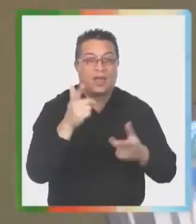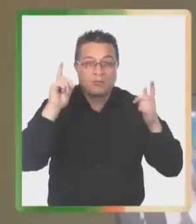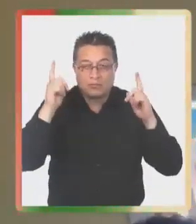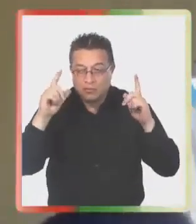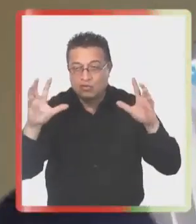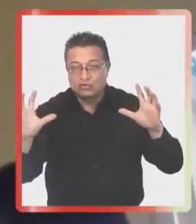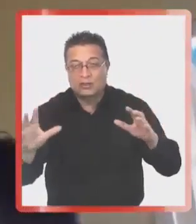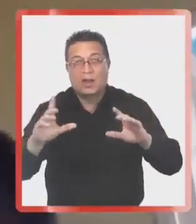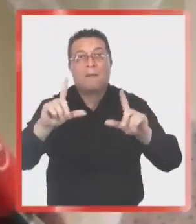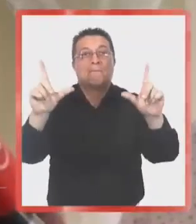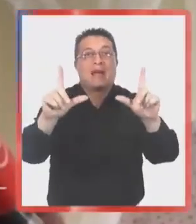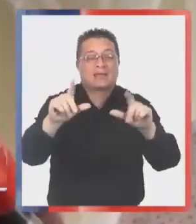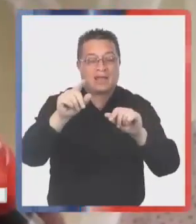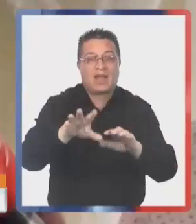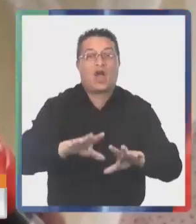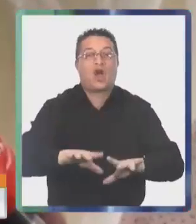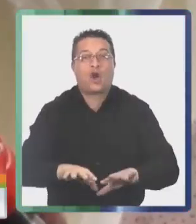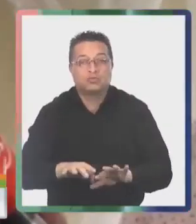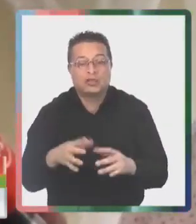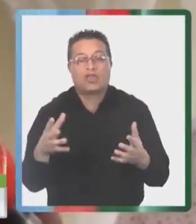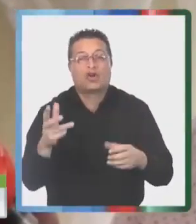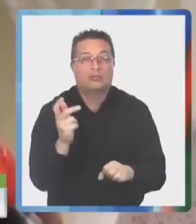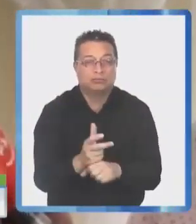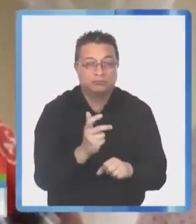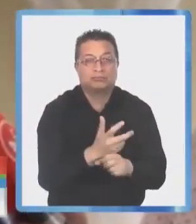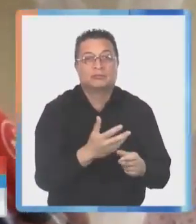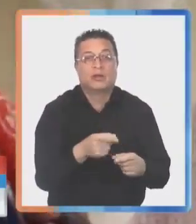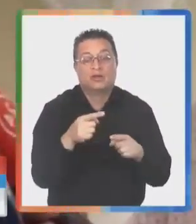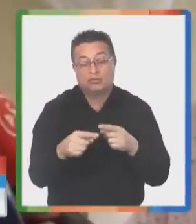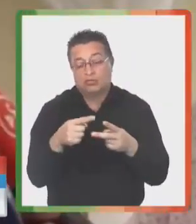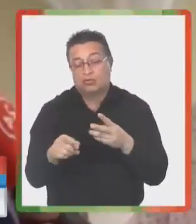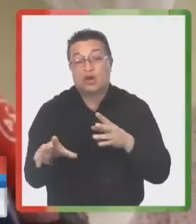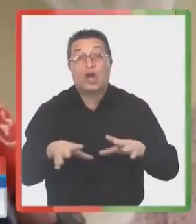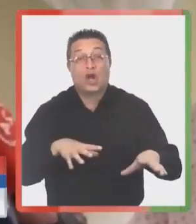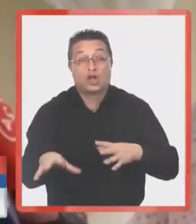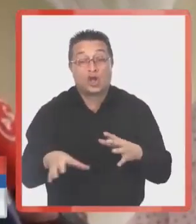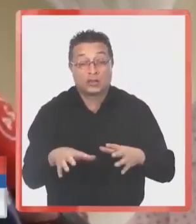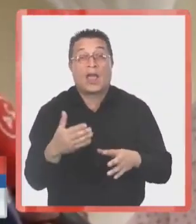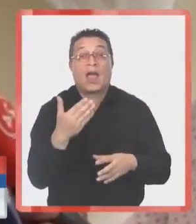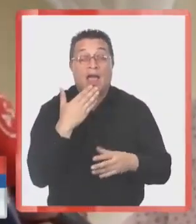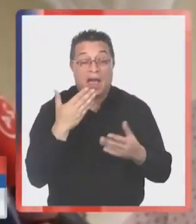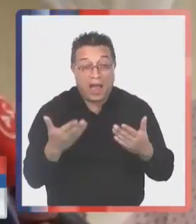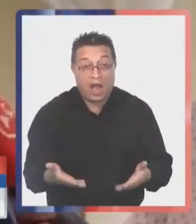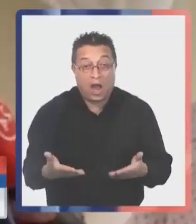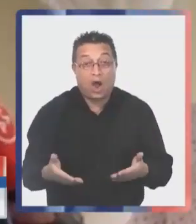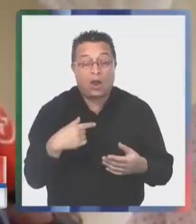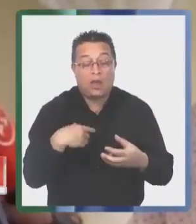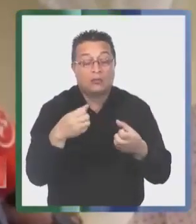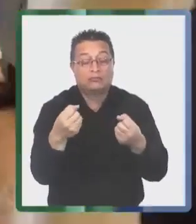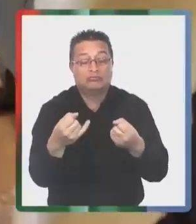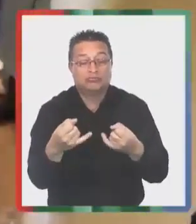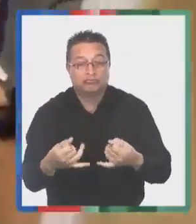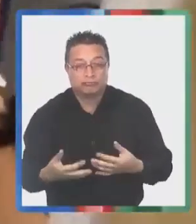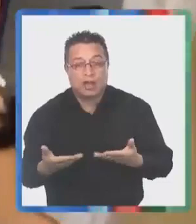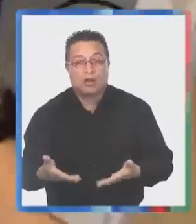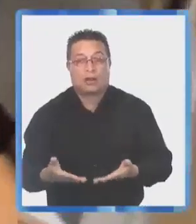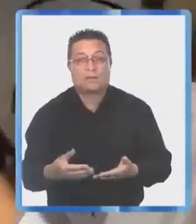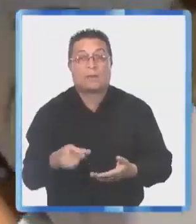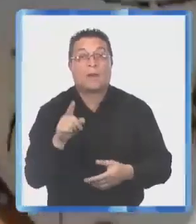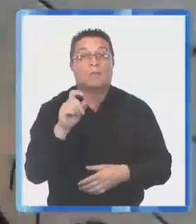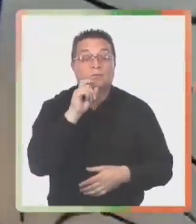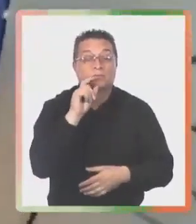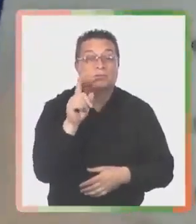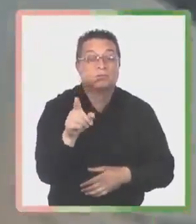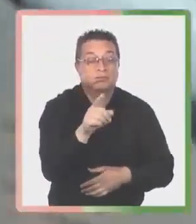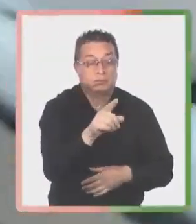estudiantes, parlantes, pantallas, computadores. Hay una serie de elementos que incluso ahora están siendo cuantificados.